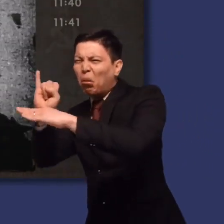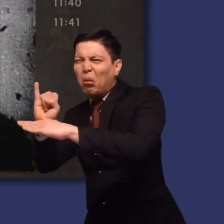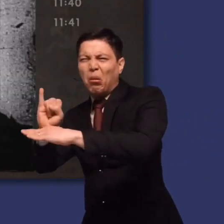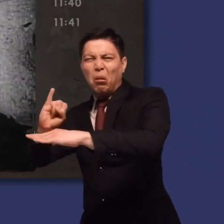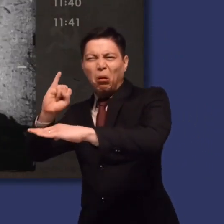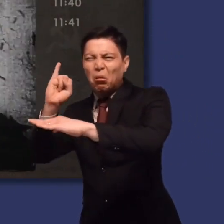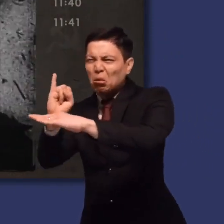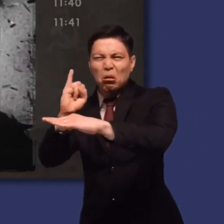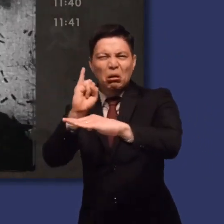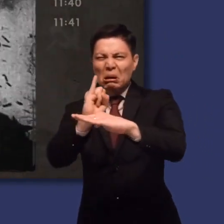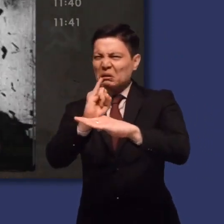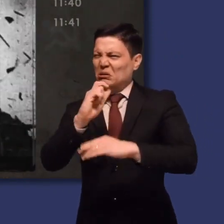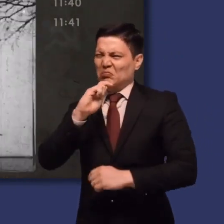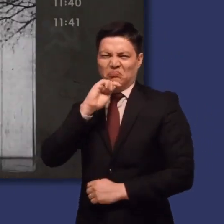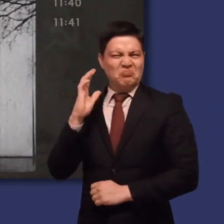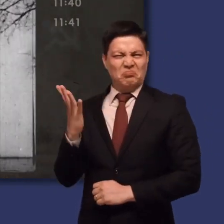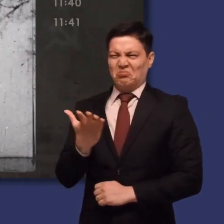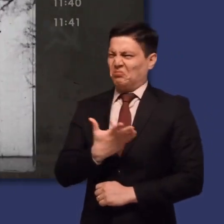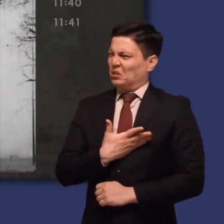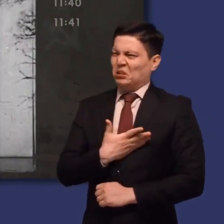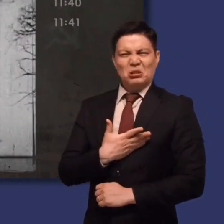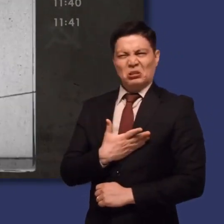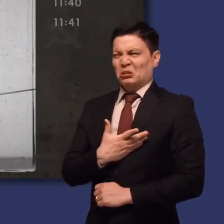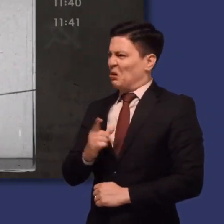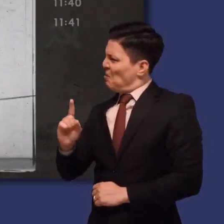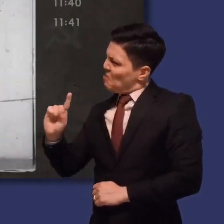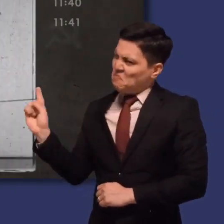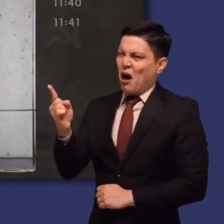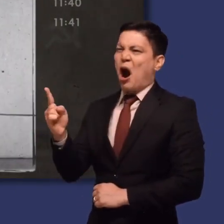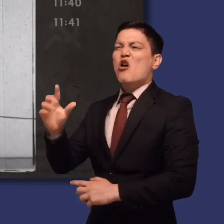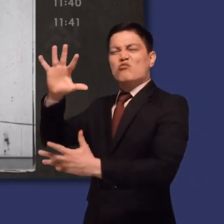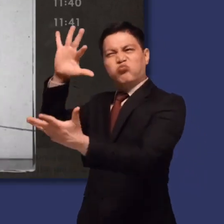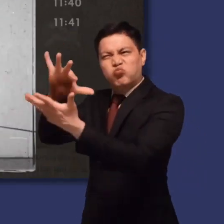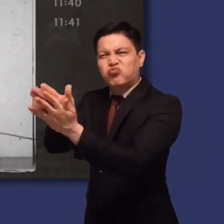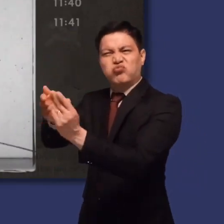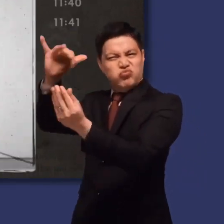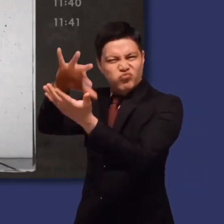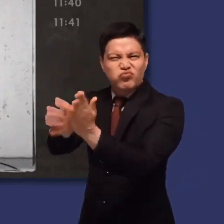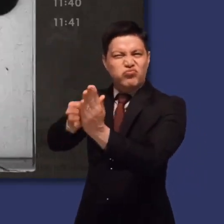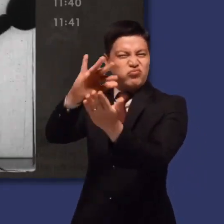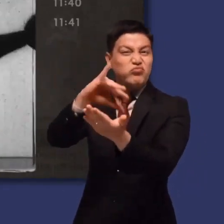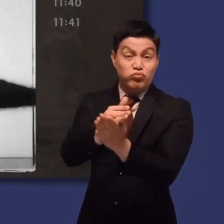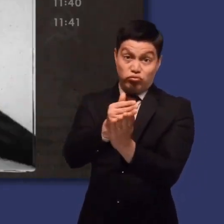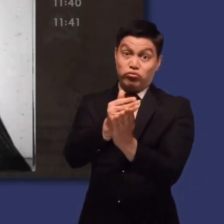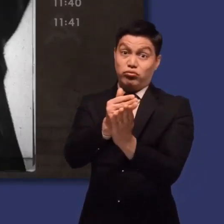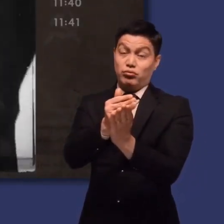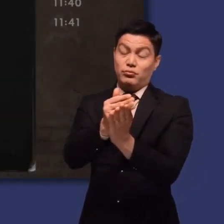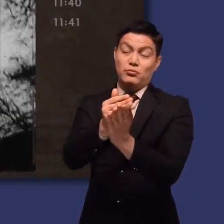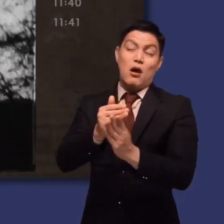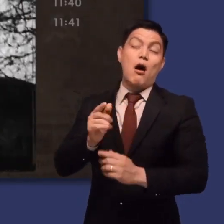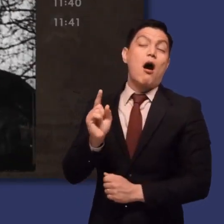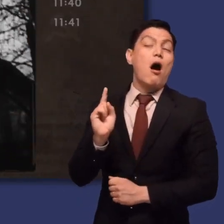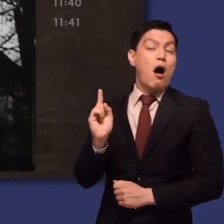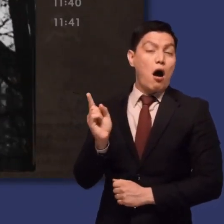A principios del siglo XX, la Unión Soviética trató de acabar con las religiones en los territorios que controlaba.